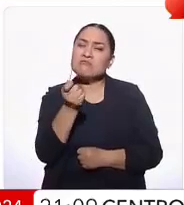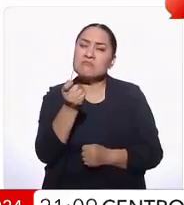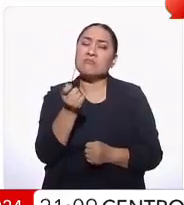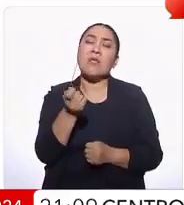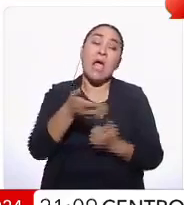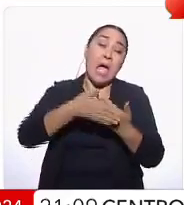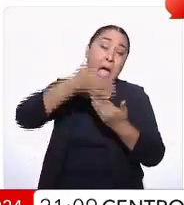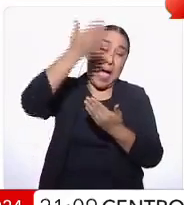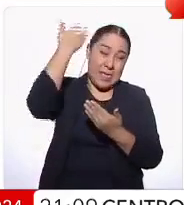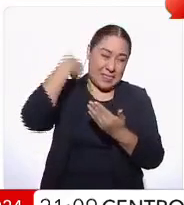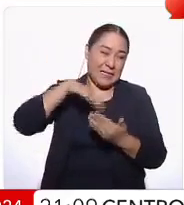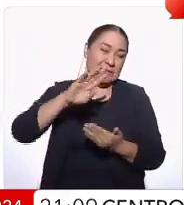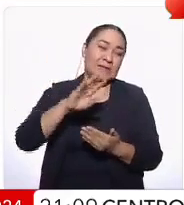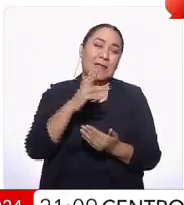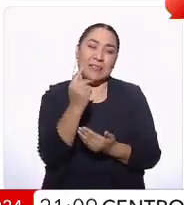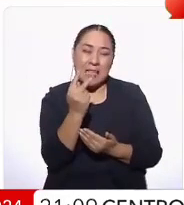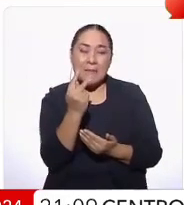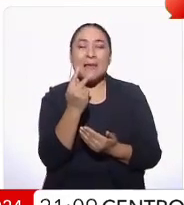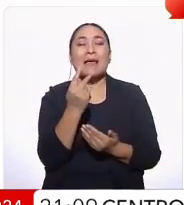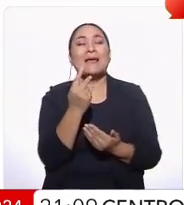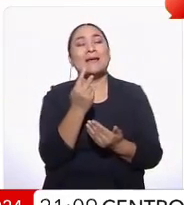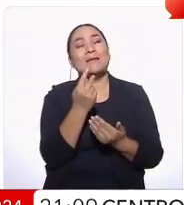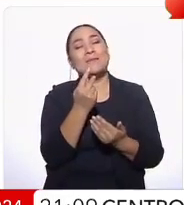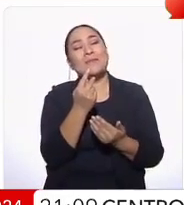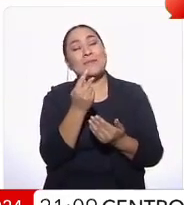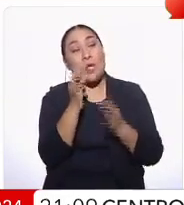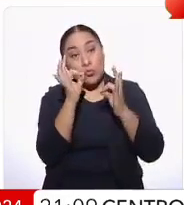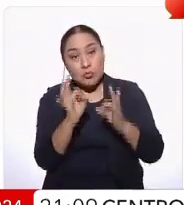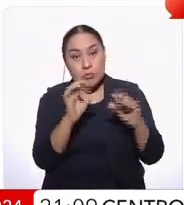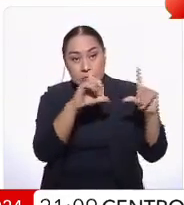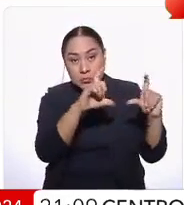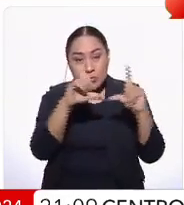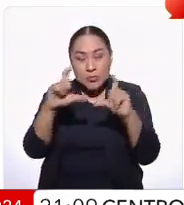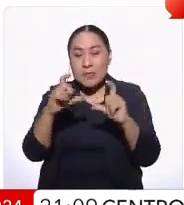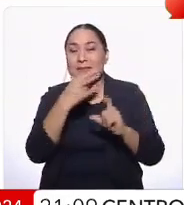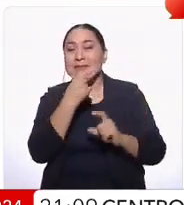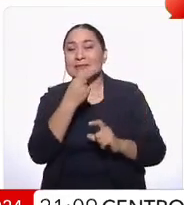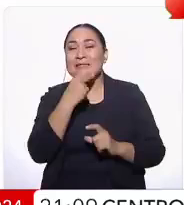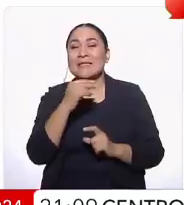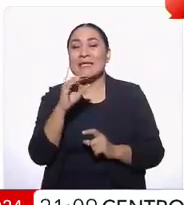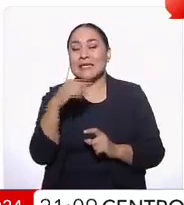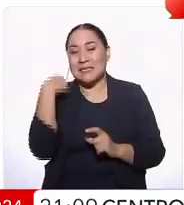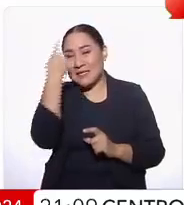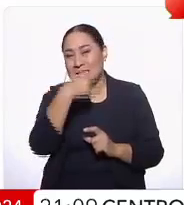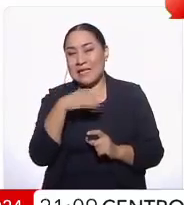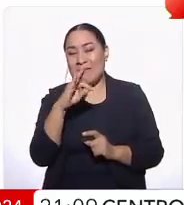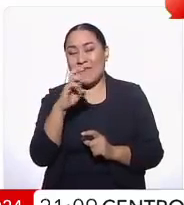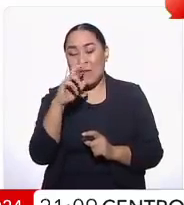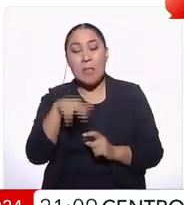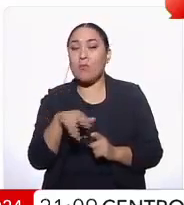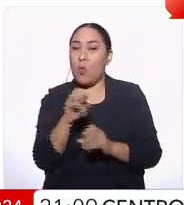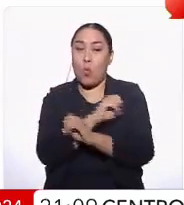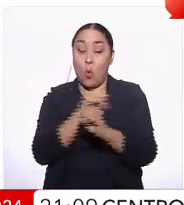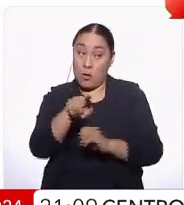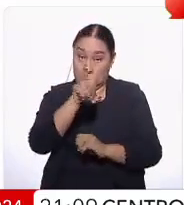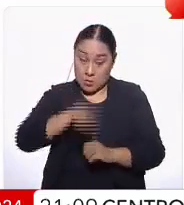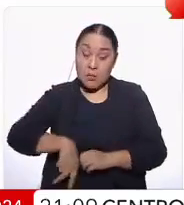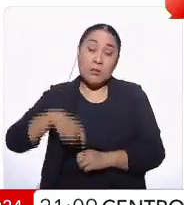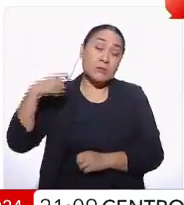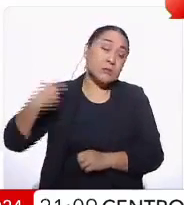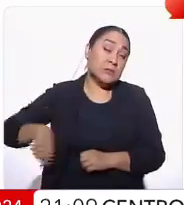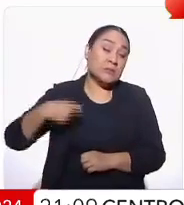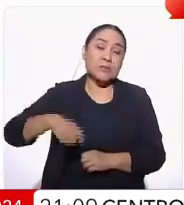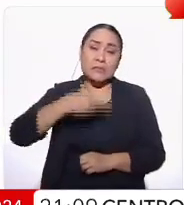los medios prácticamente no publicaron fotografías de Germán Larrea Mota Velasco, quien es uno de los empresarios más ricos de